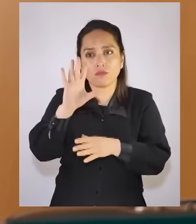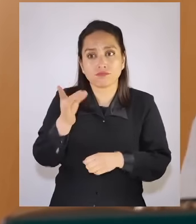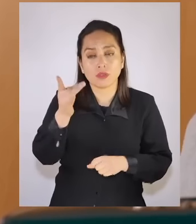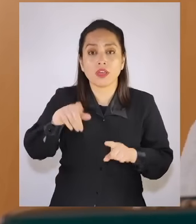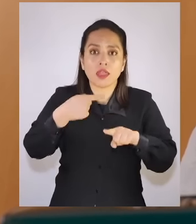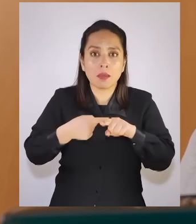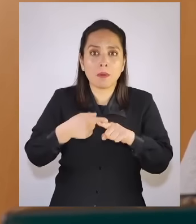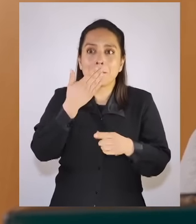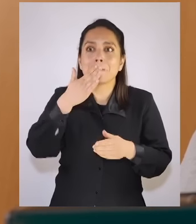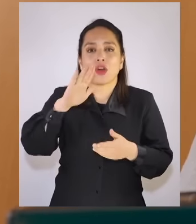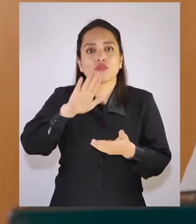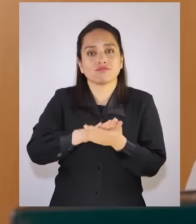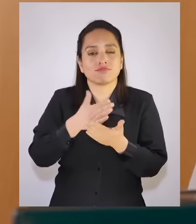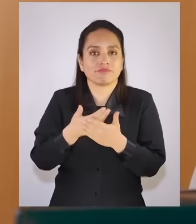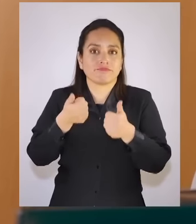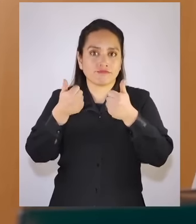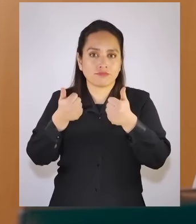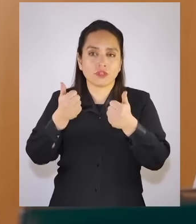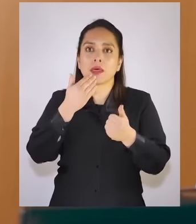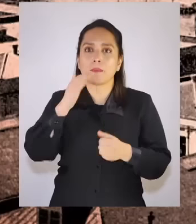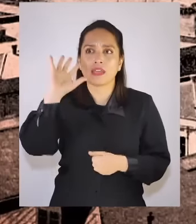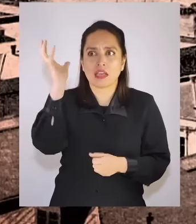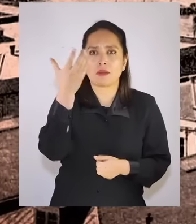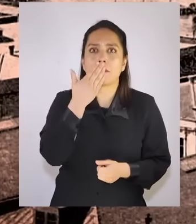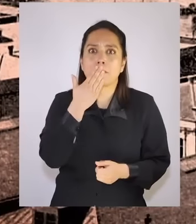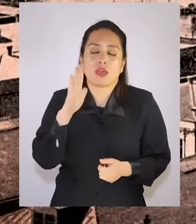en términos de salud, iba a encontrar un mejor clima.